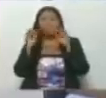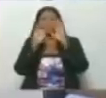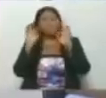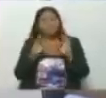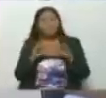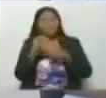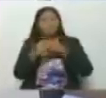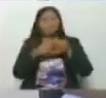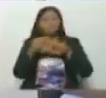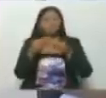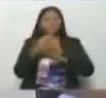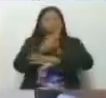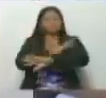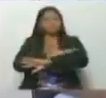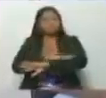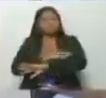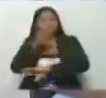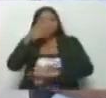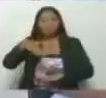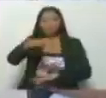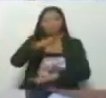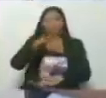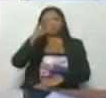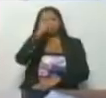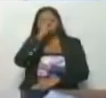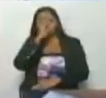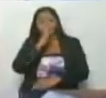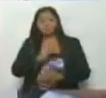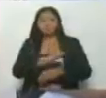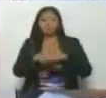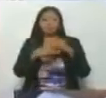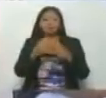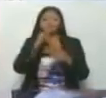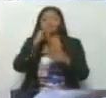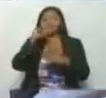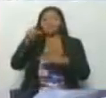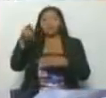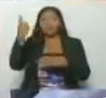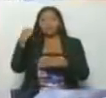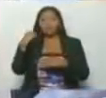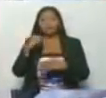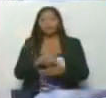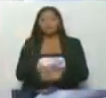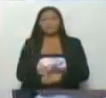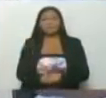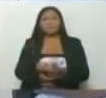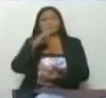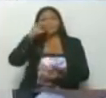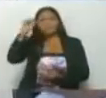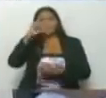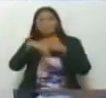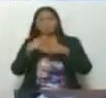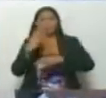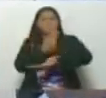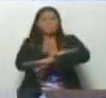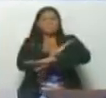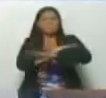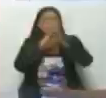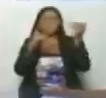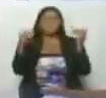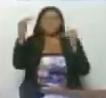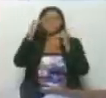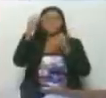barinés como lo anunció ayer presidente nicolás maduro candidato una altísima moral y una enorme